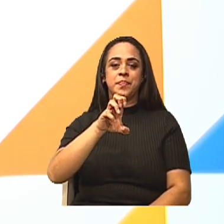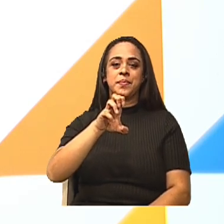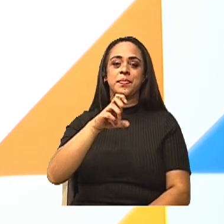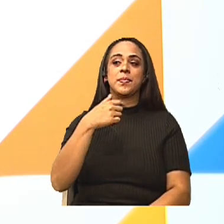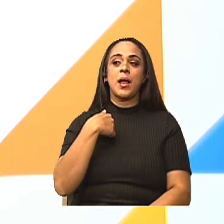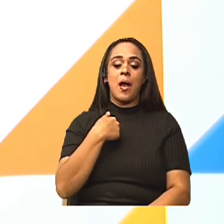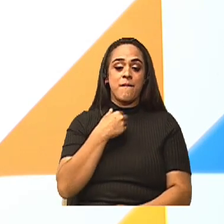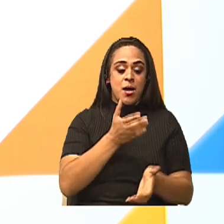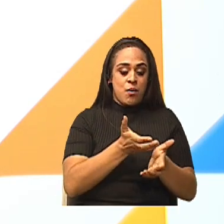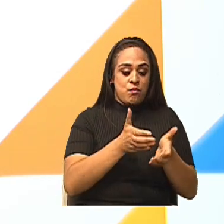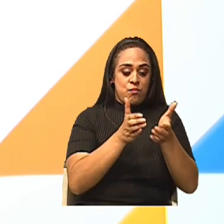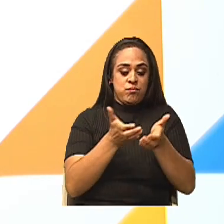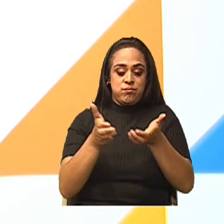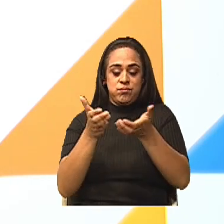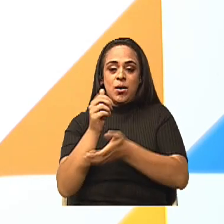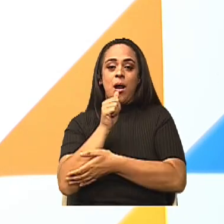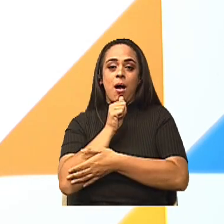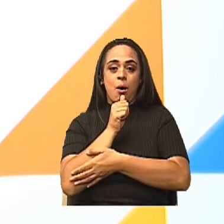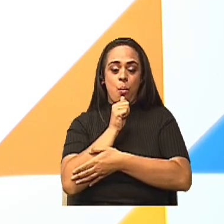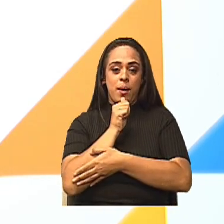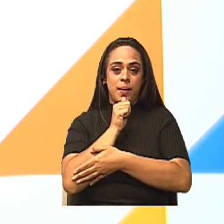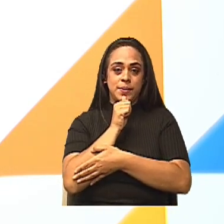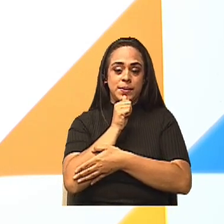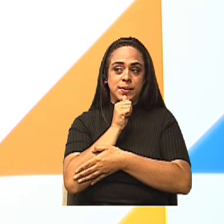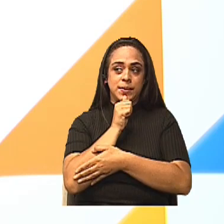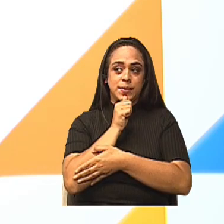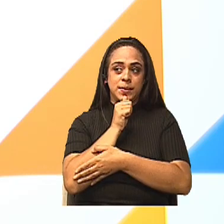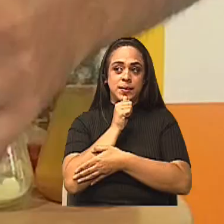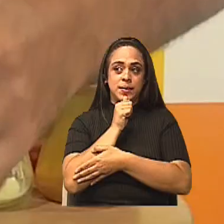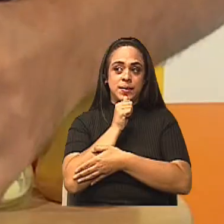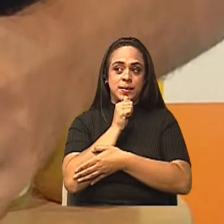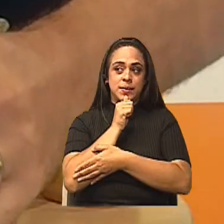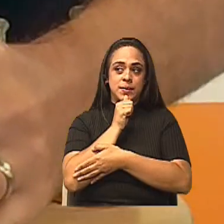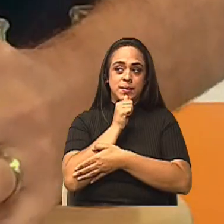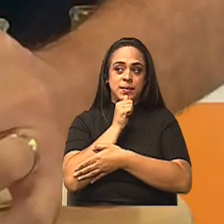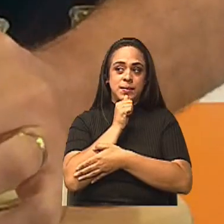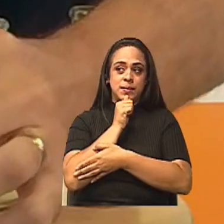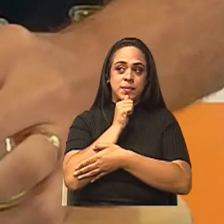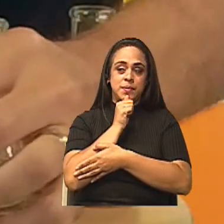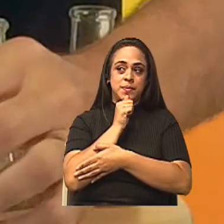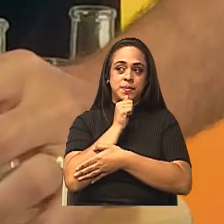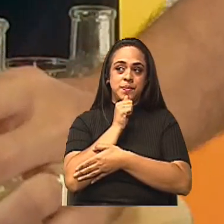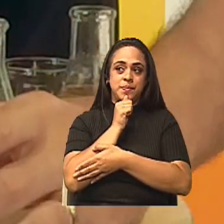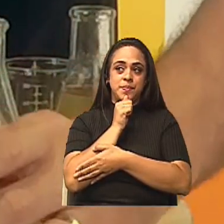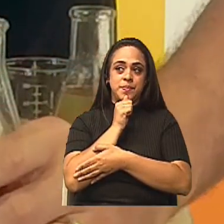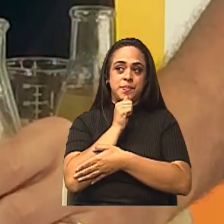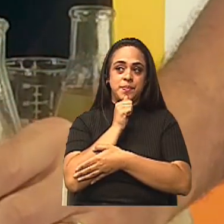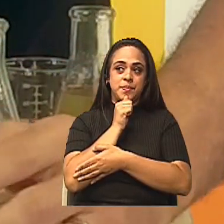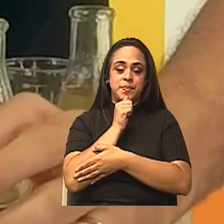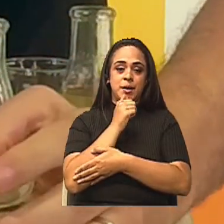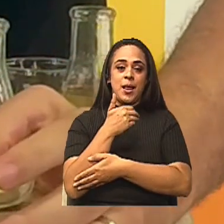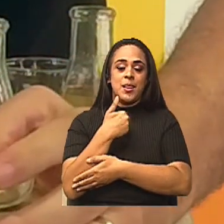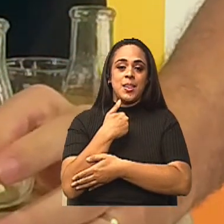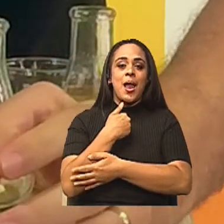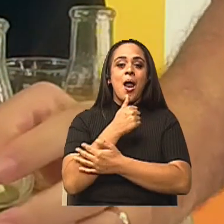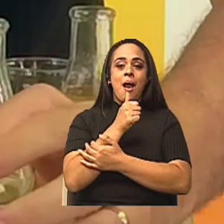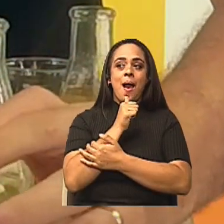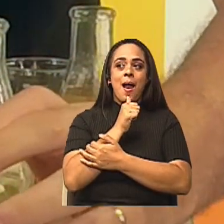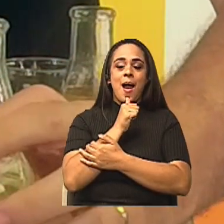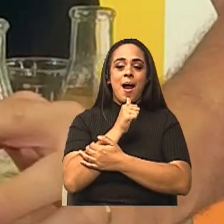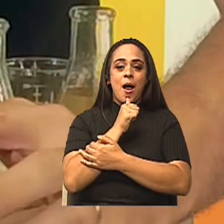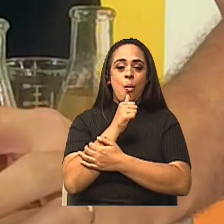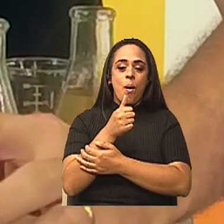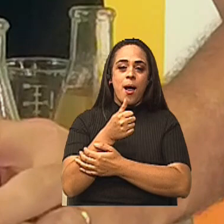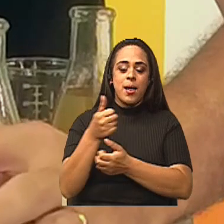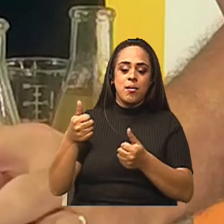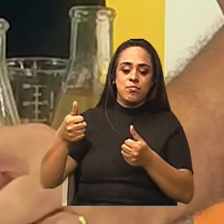agua. En este recipiente, vamos a ver si me hacen un enfoque acá. Muy bien. Tengo el agua y acá tengo